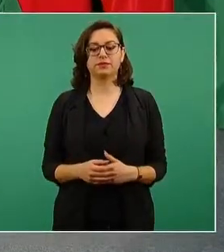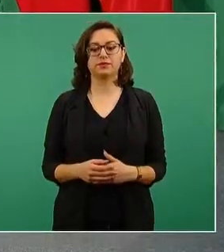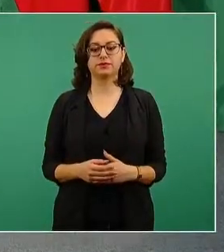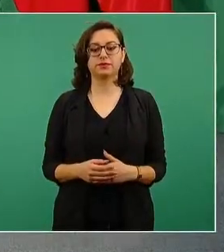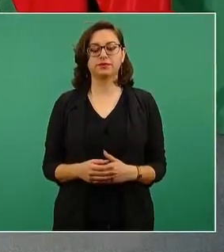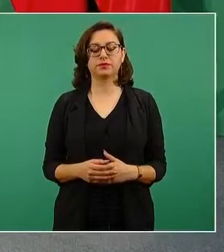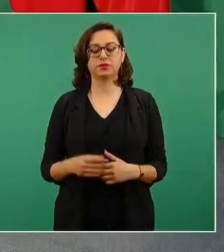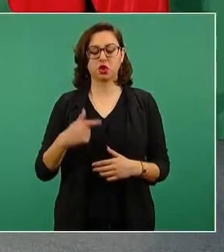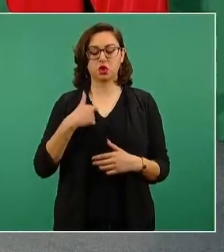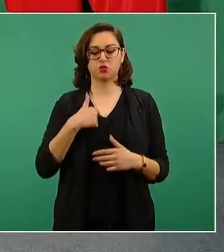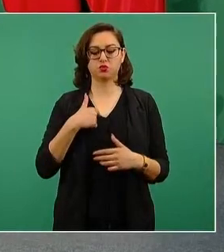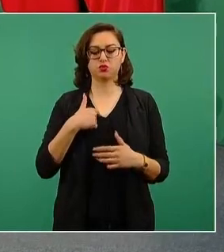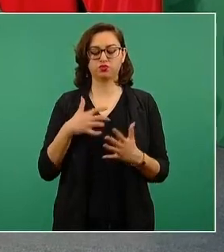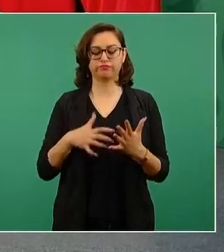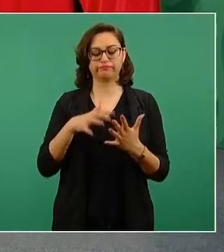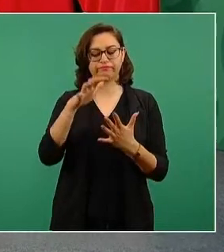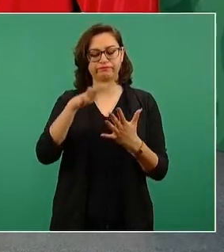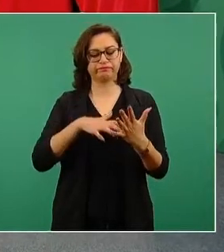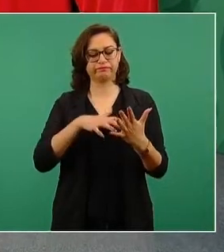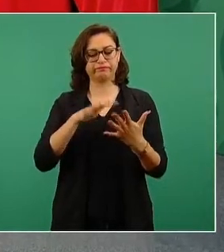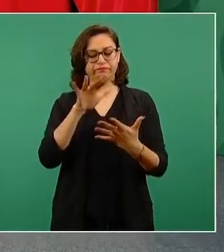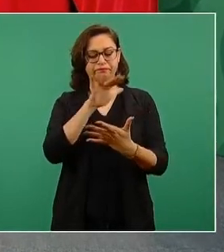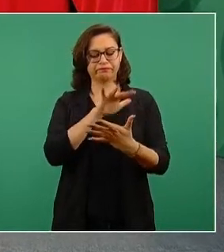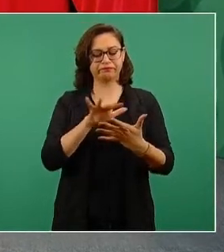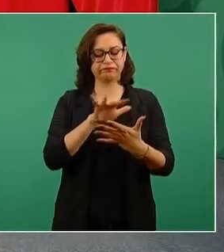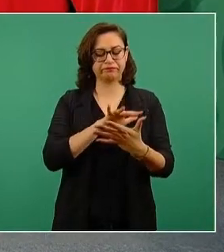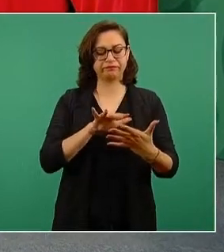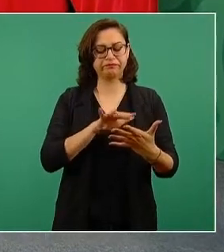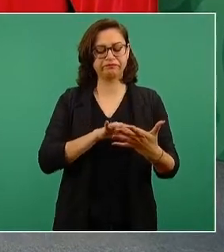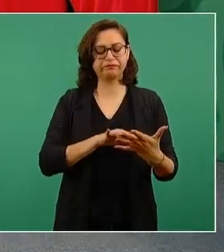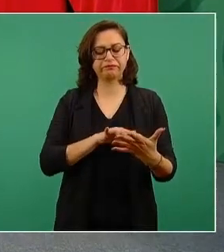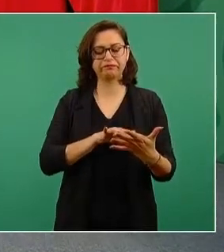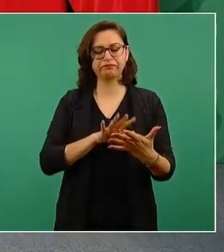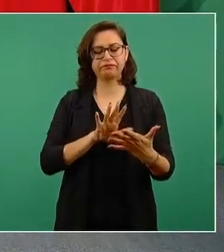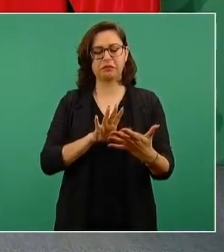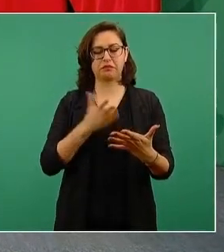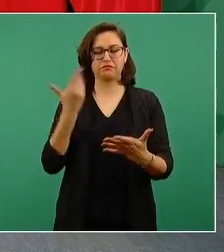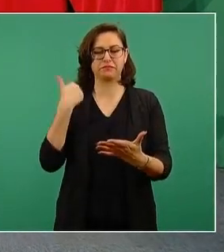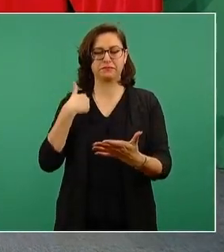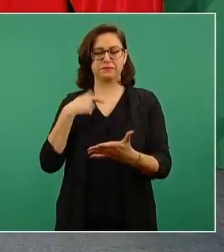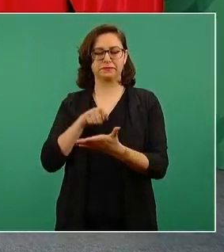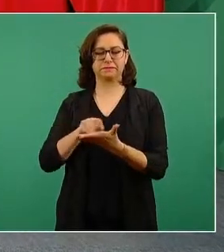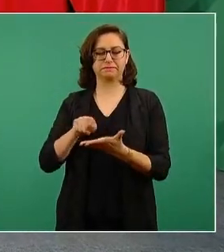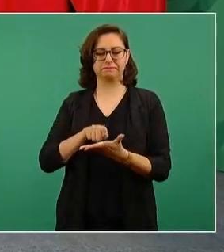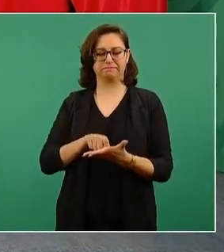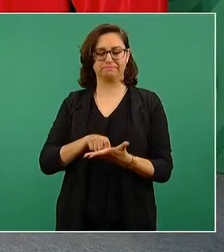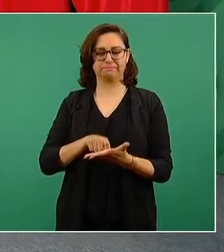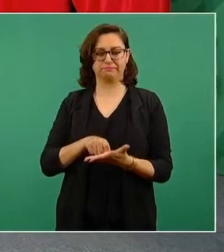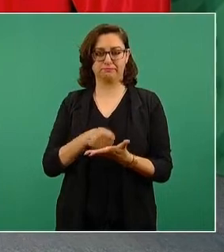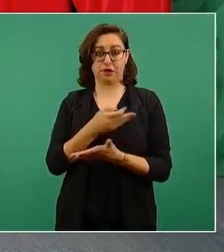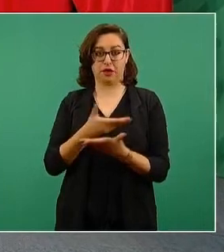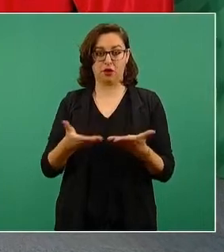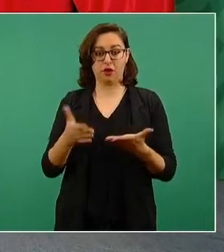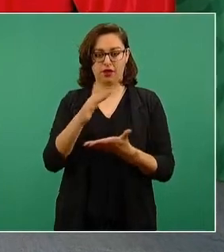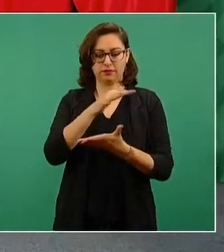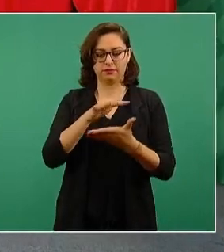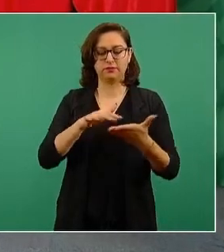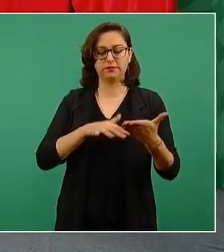leer este texto que escribí para esta ocasión, quisiera expresar